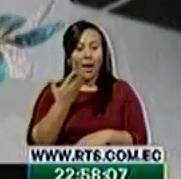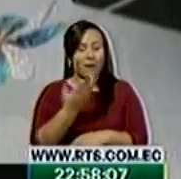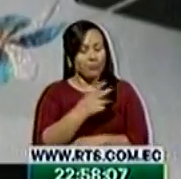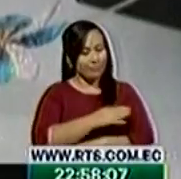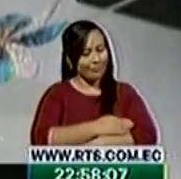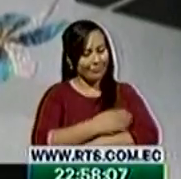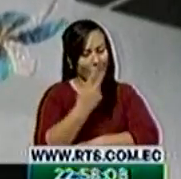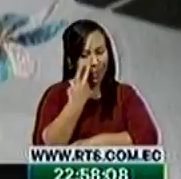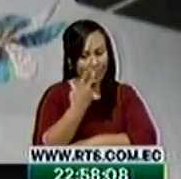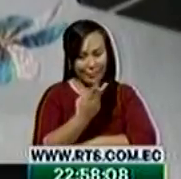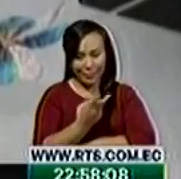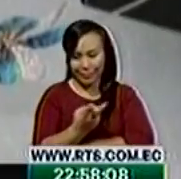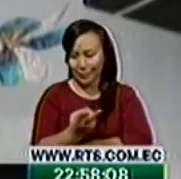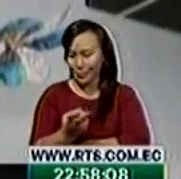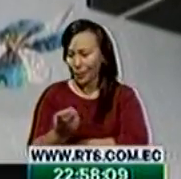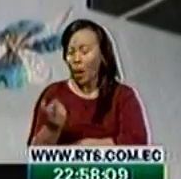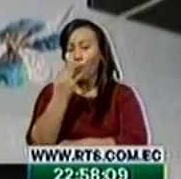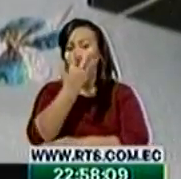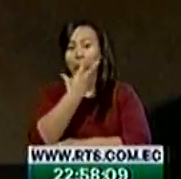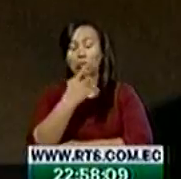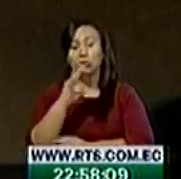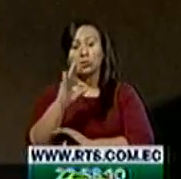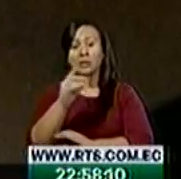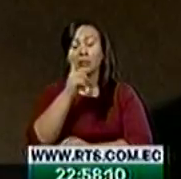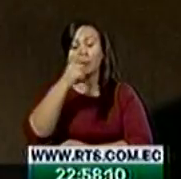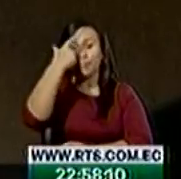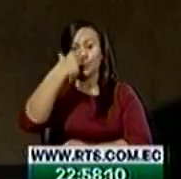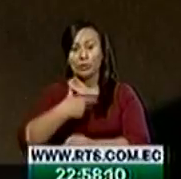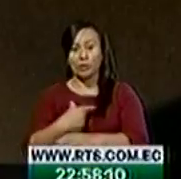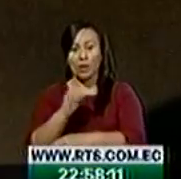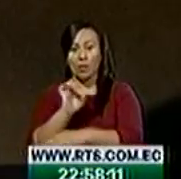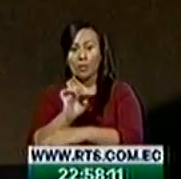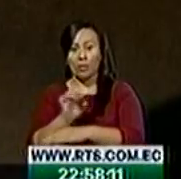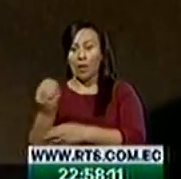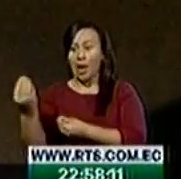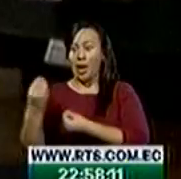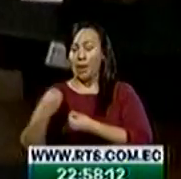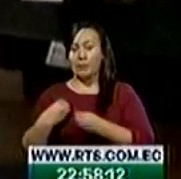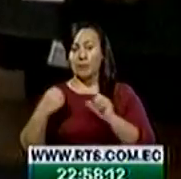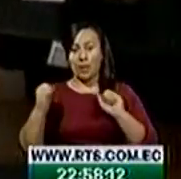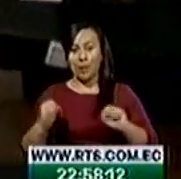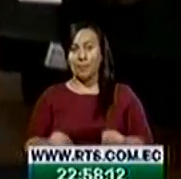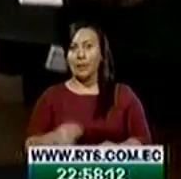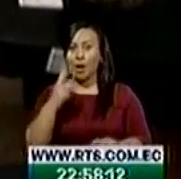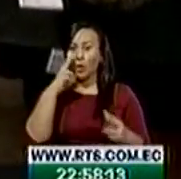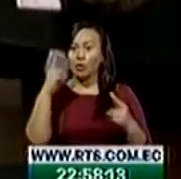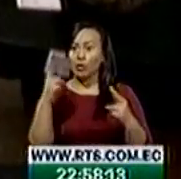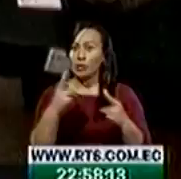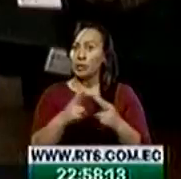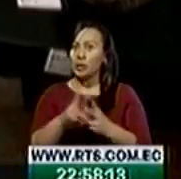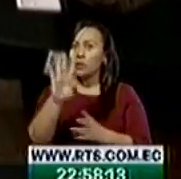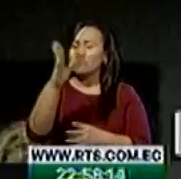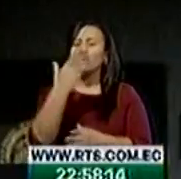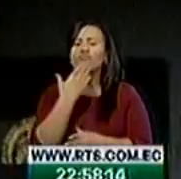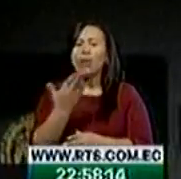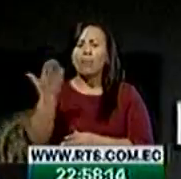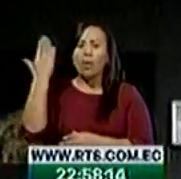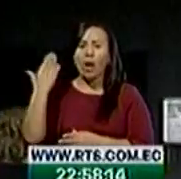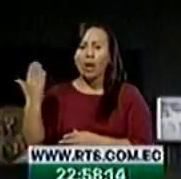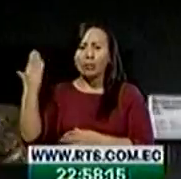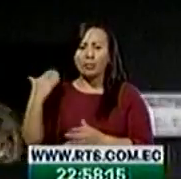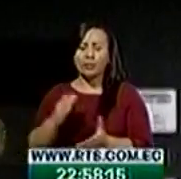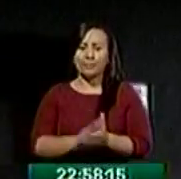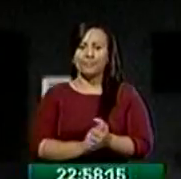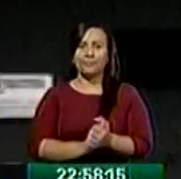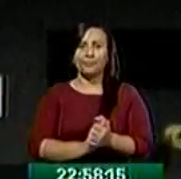de forma visual la rica creatividad de los ecuatorianos, sino también se podrá conocer la historia detrás del arte. La